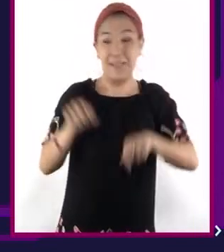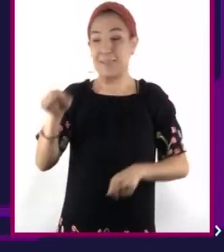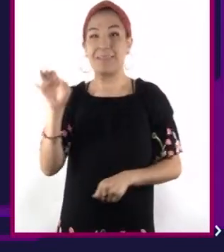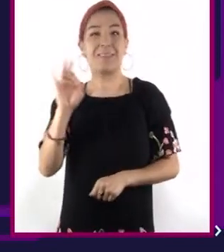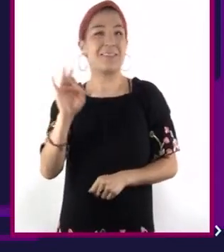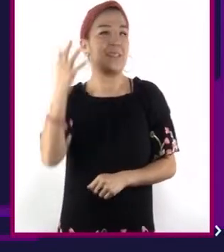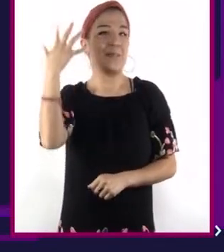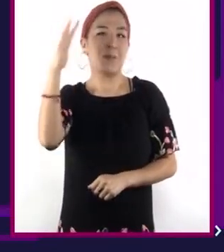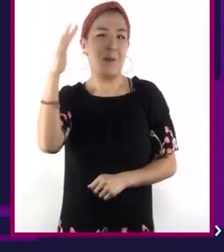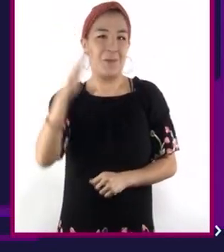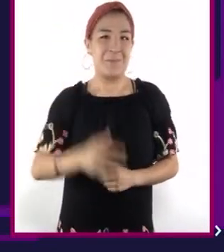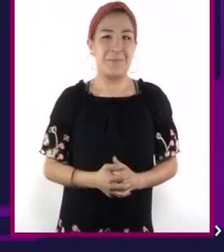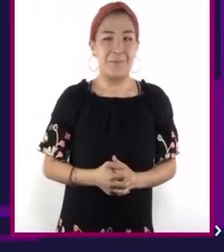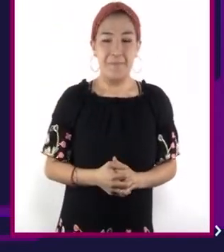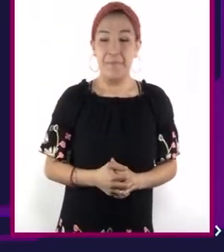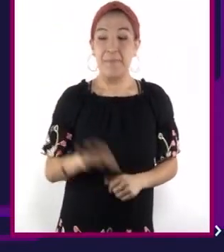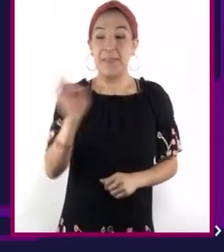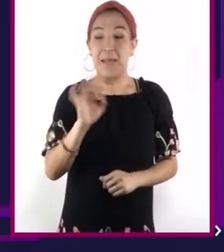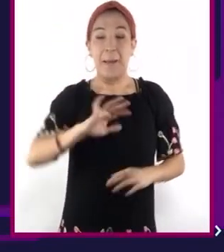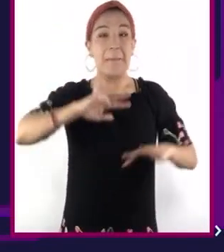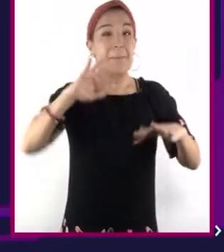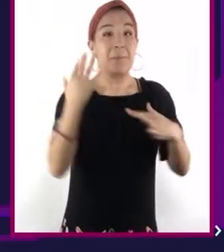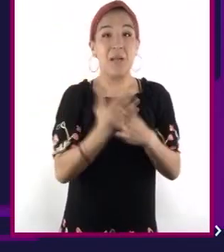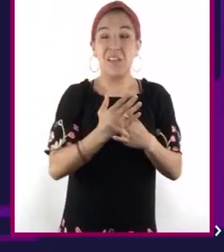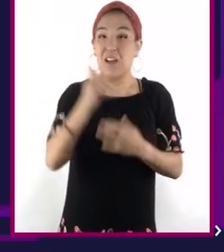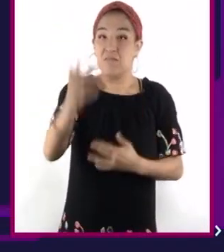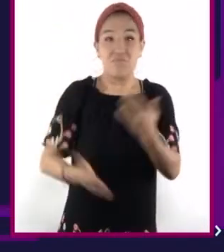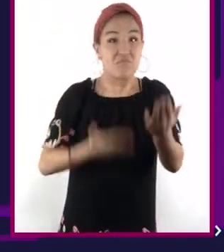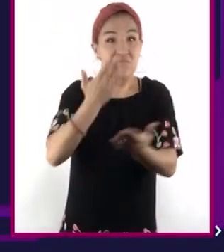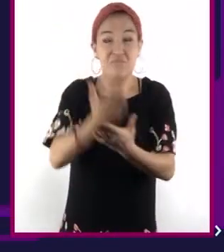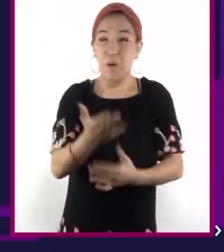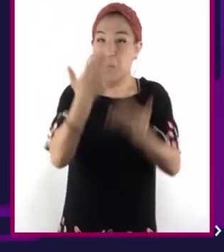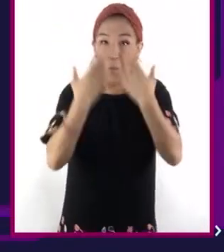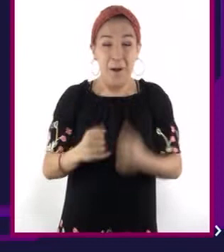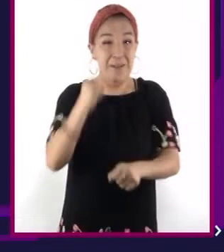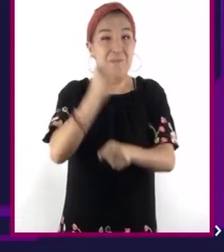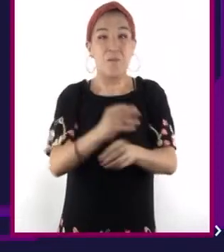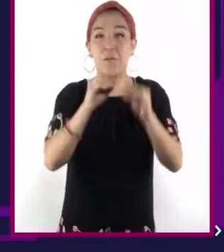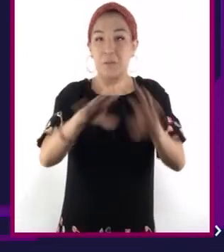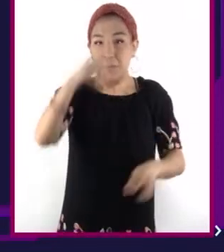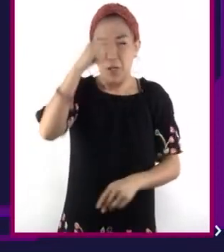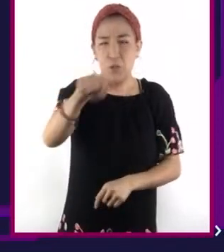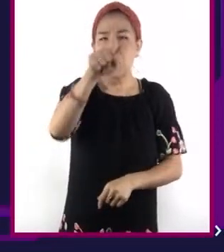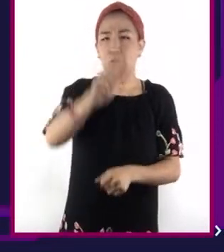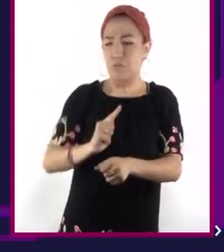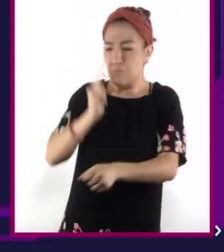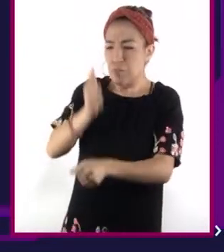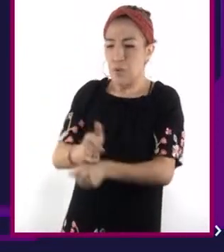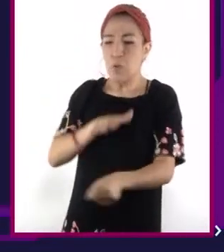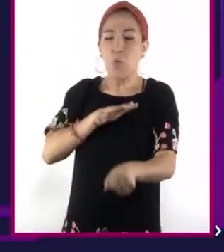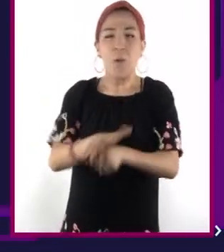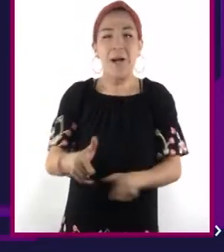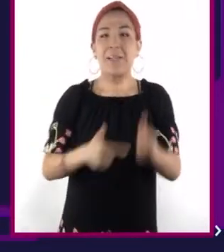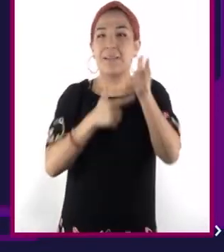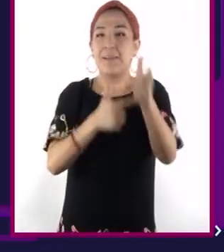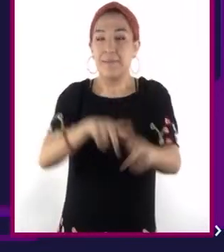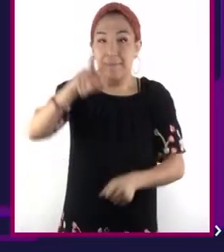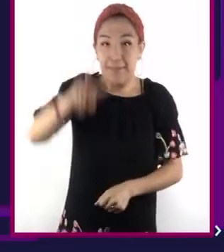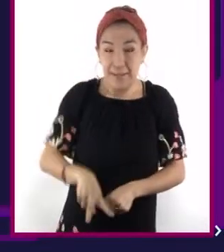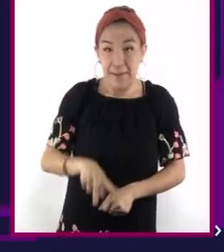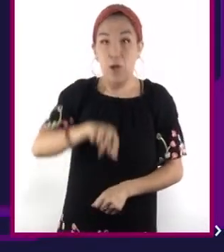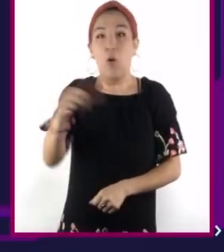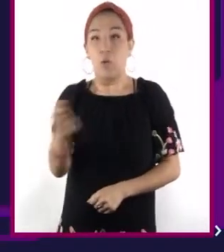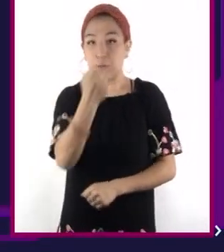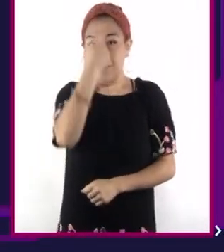caer sol. Si la media no proporciona información para distinguir entre la secuencia real y la